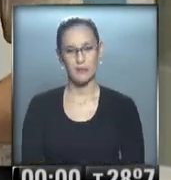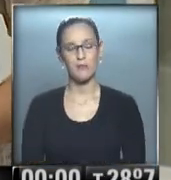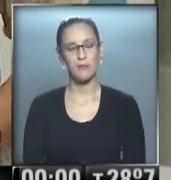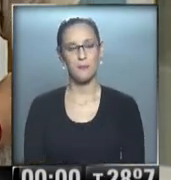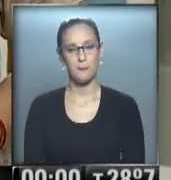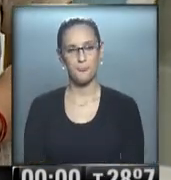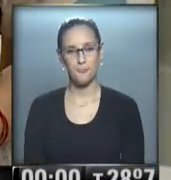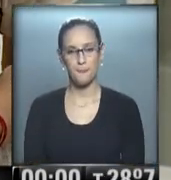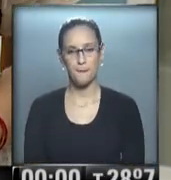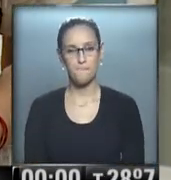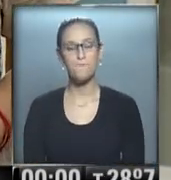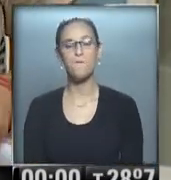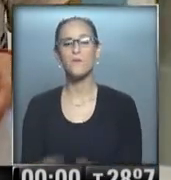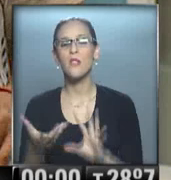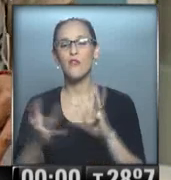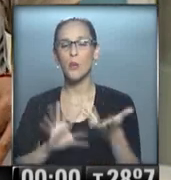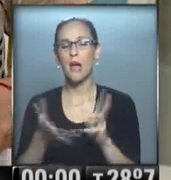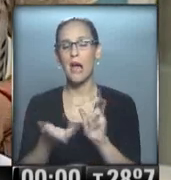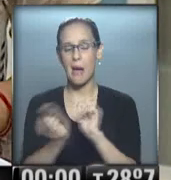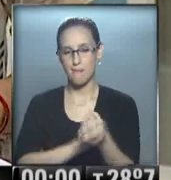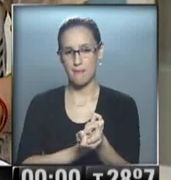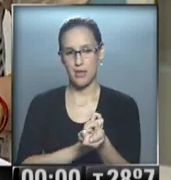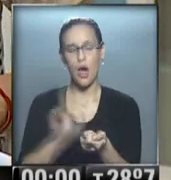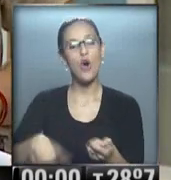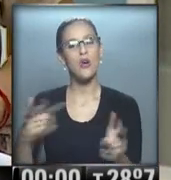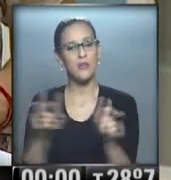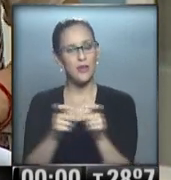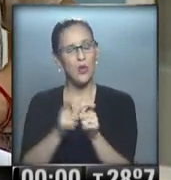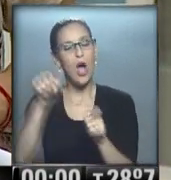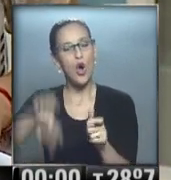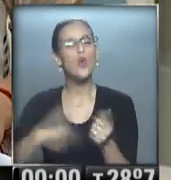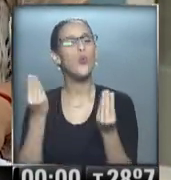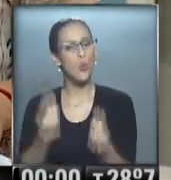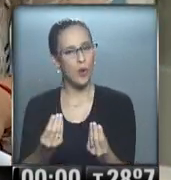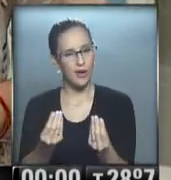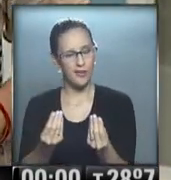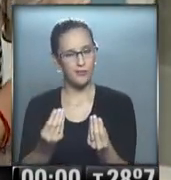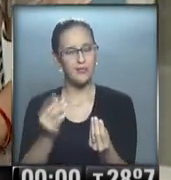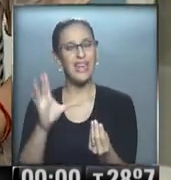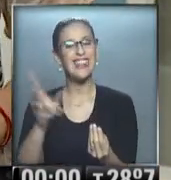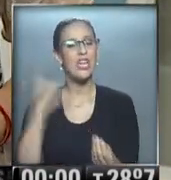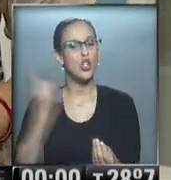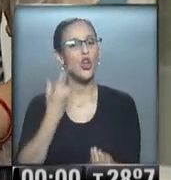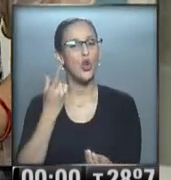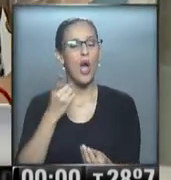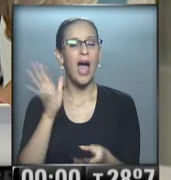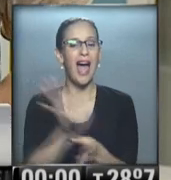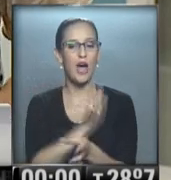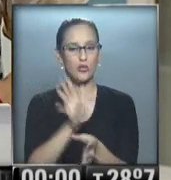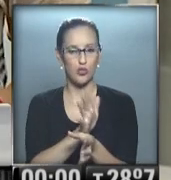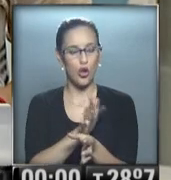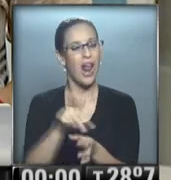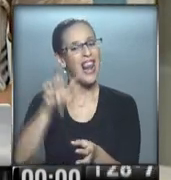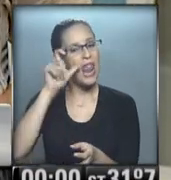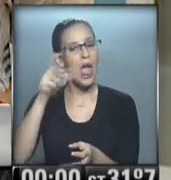Mundo en la versión restaurada. Y la otra película que se estrena hoy es la que dirige el actor Joseph